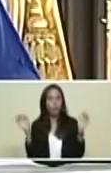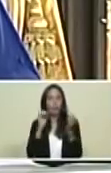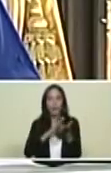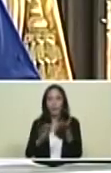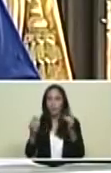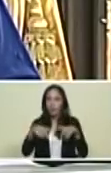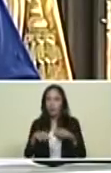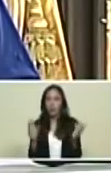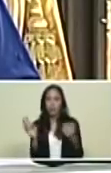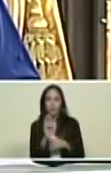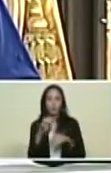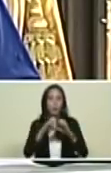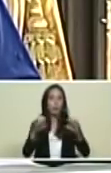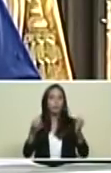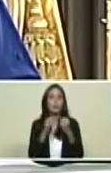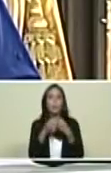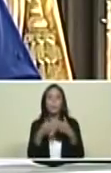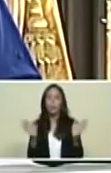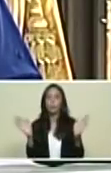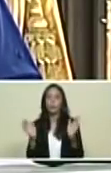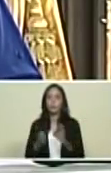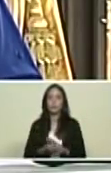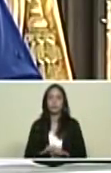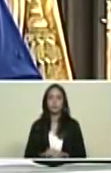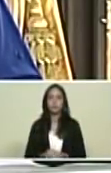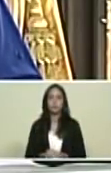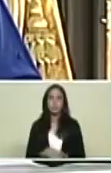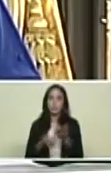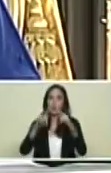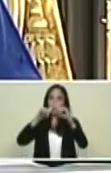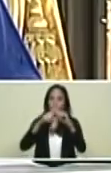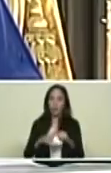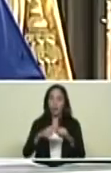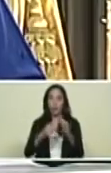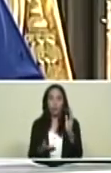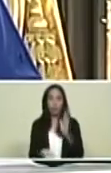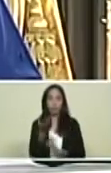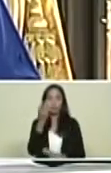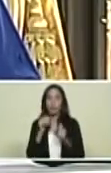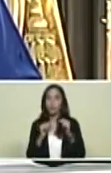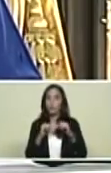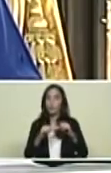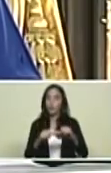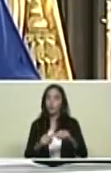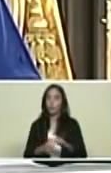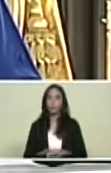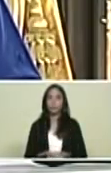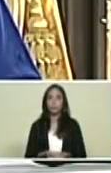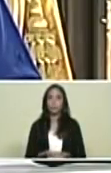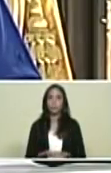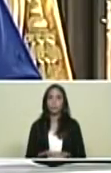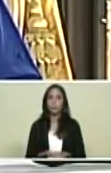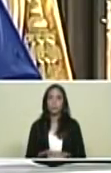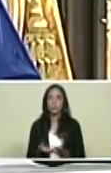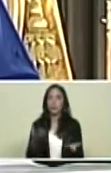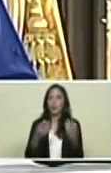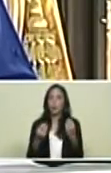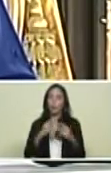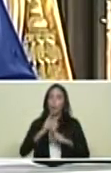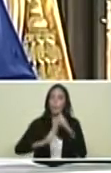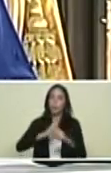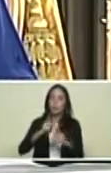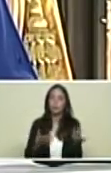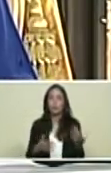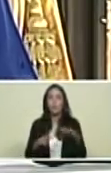gratuita. Estos son números muy sólidos del proceso educativo, casi